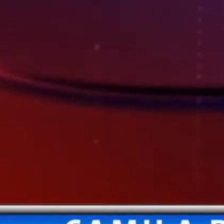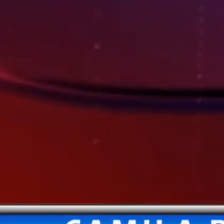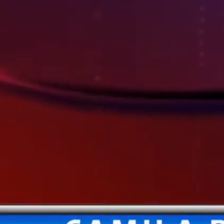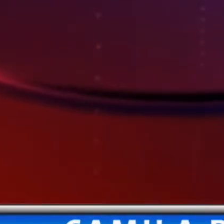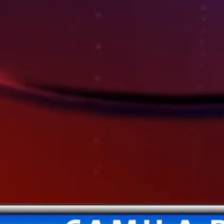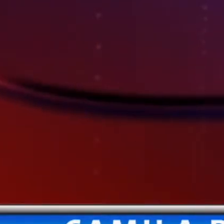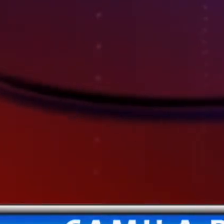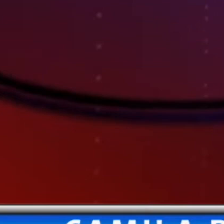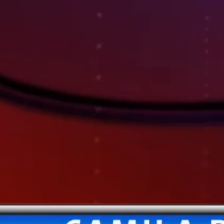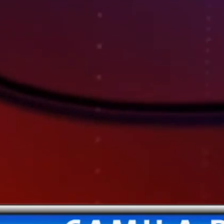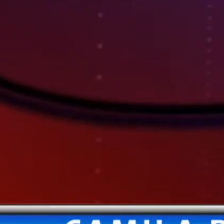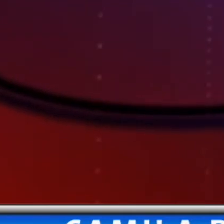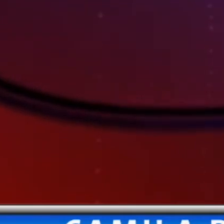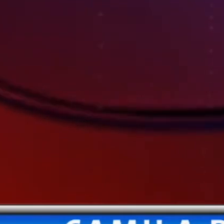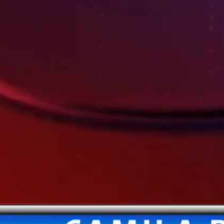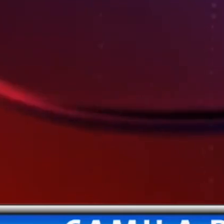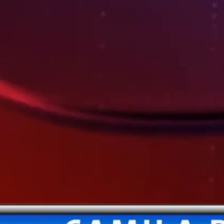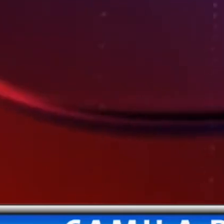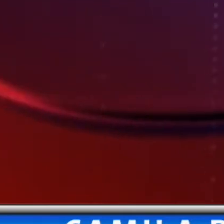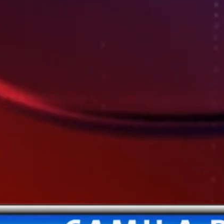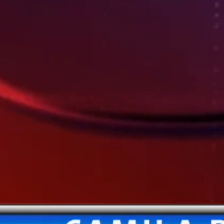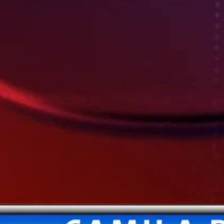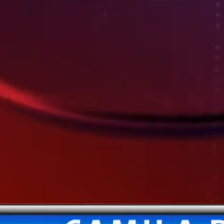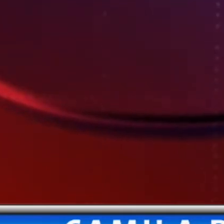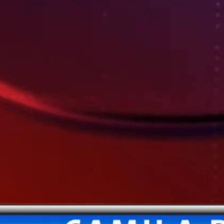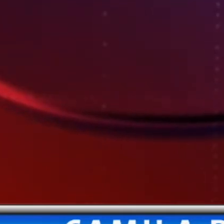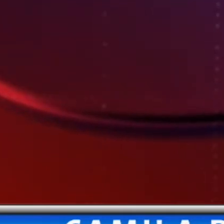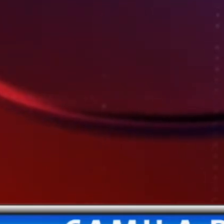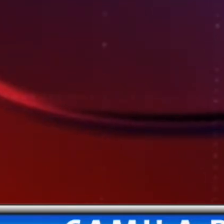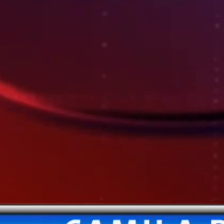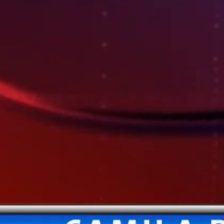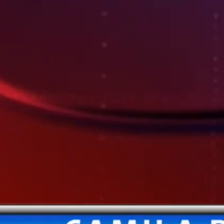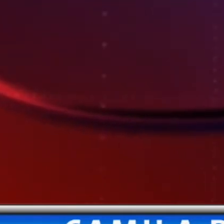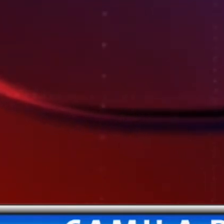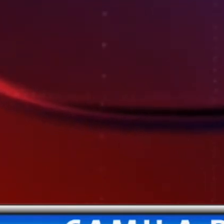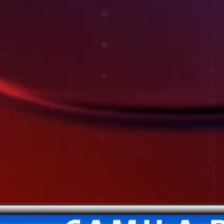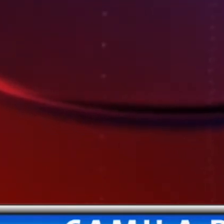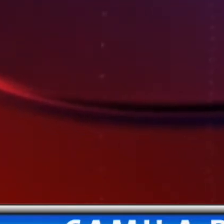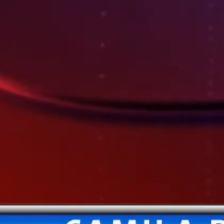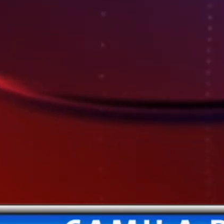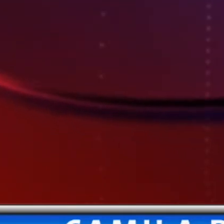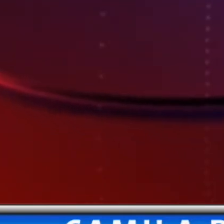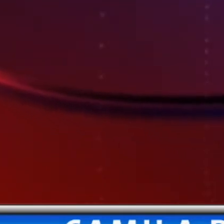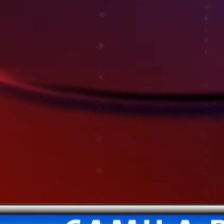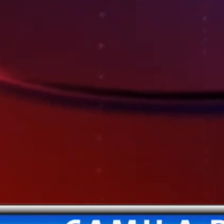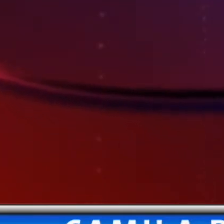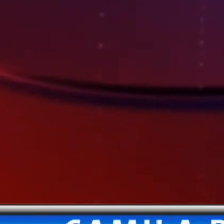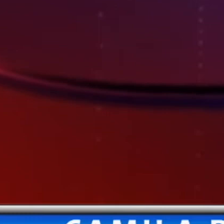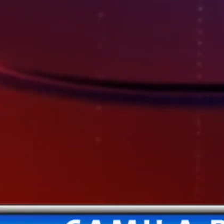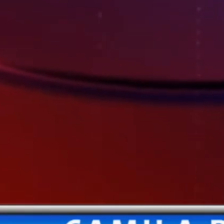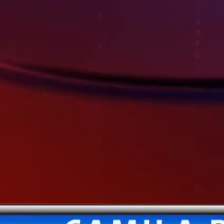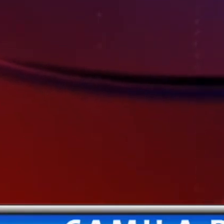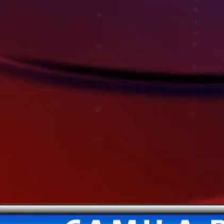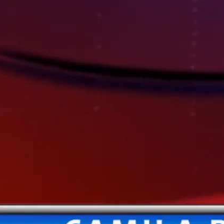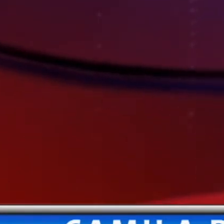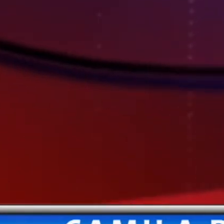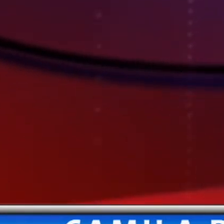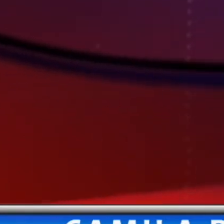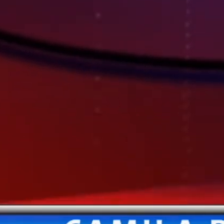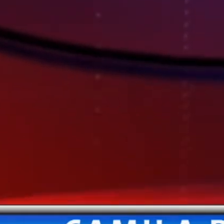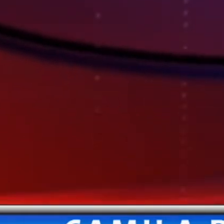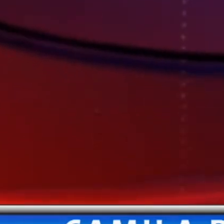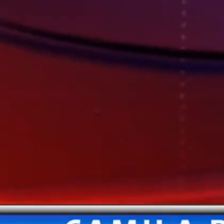psicóloga, cuando entendemos que existe un consumo de drogas, por ejemplo, cuando un joven a los 15, 16 años comienza